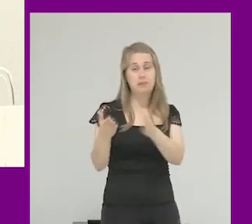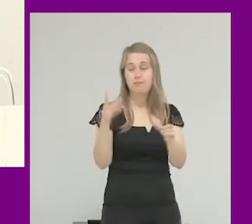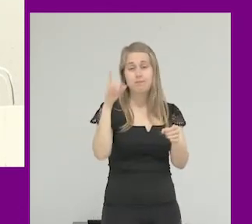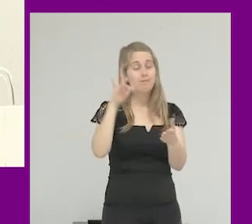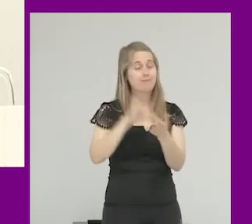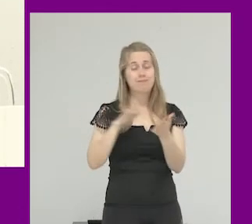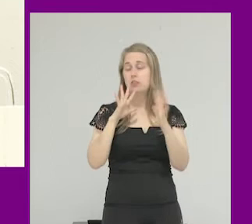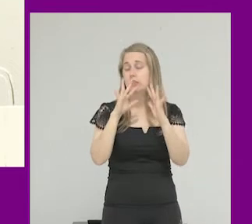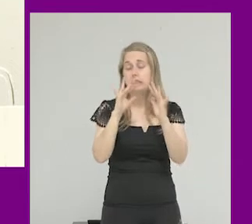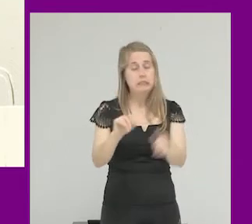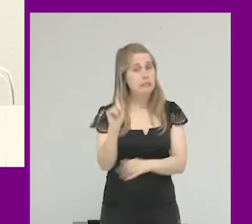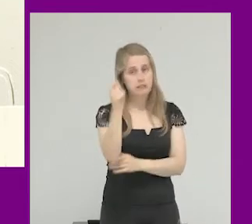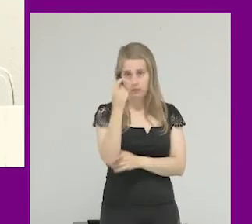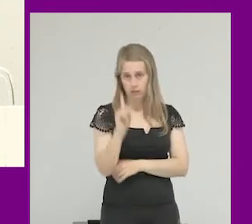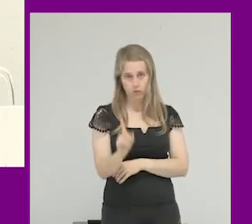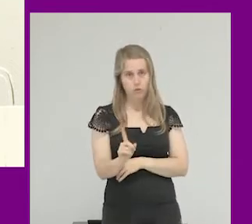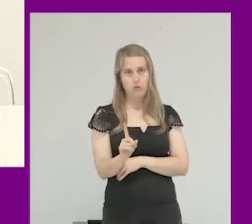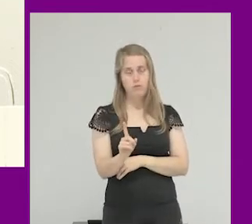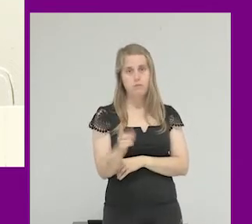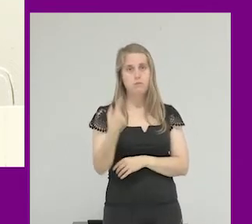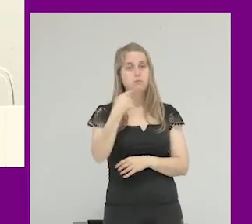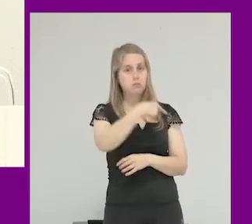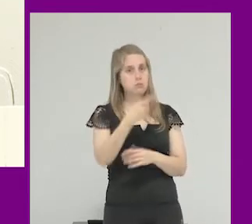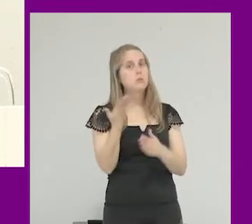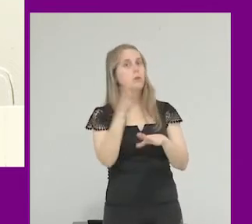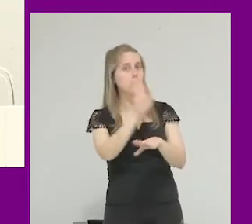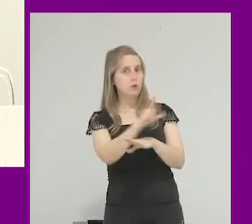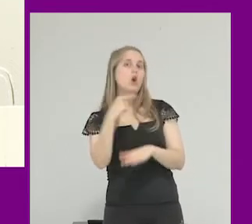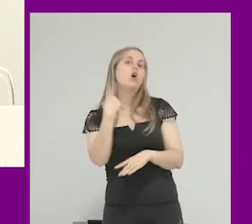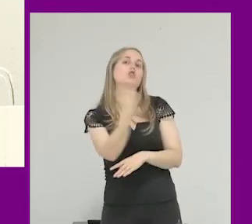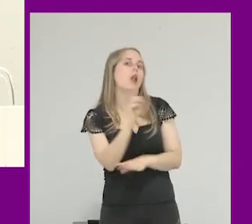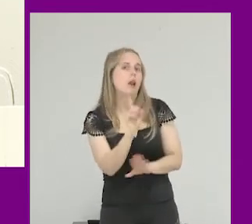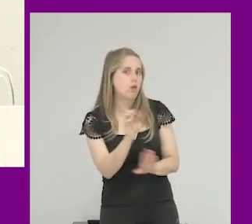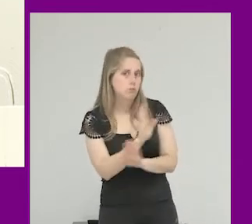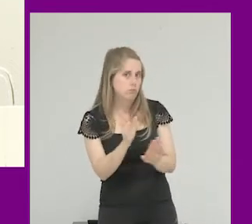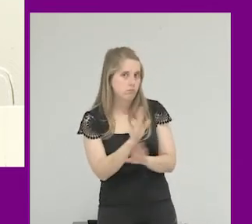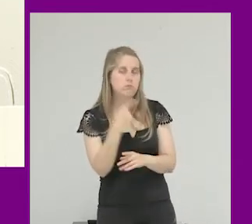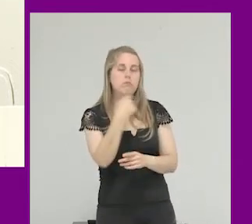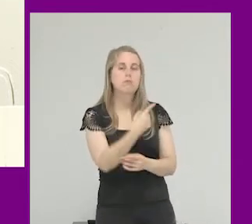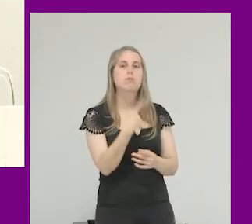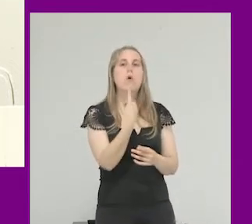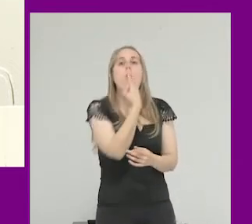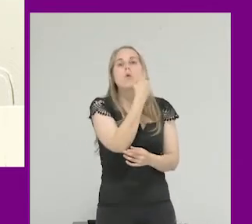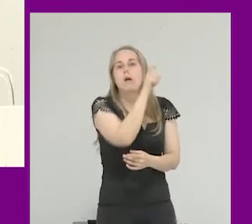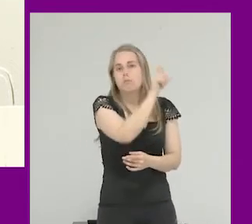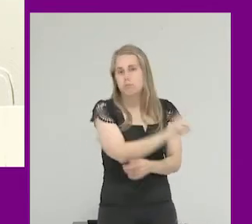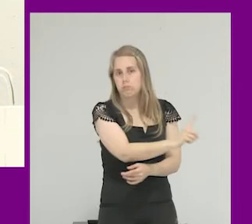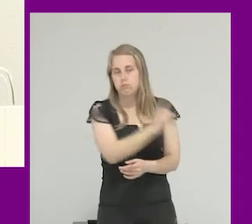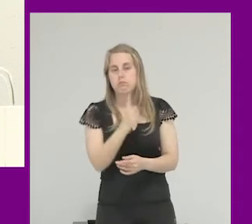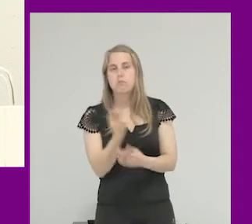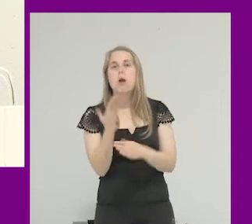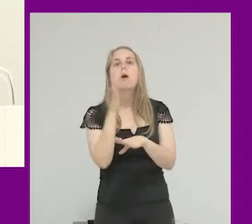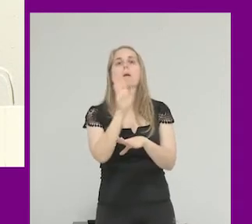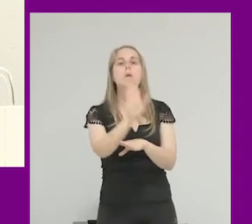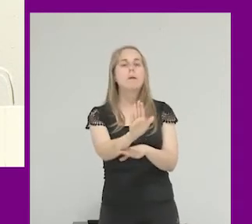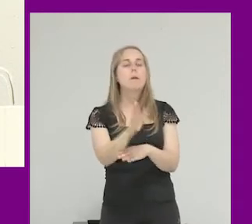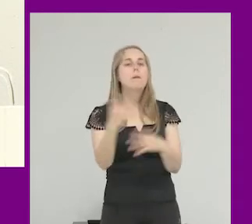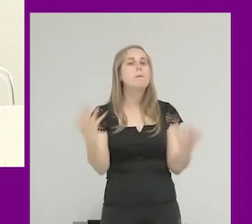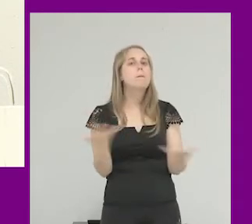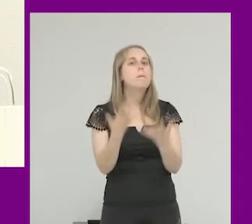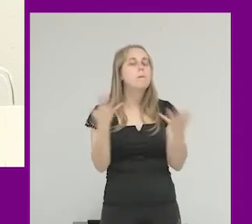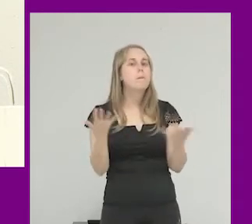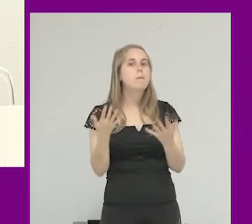no llegaba. Entonces propuso, no solo ella, pero como una de las propulsoras, la